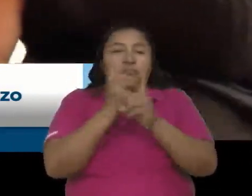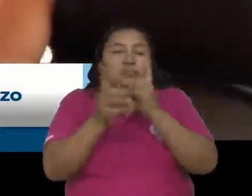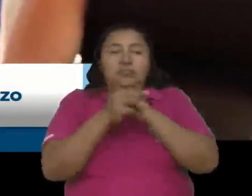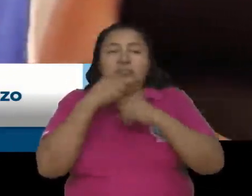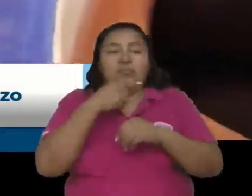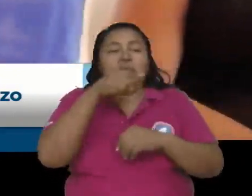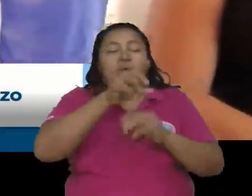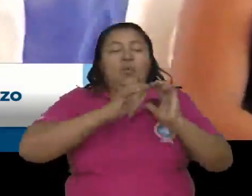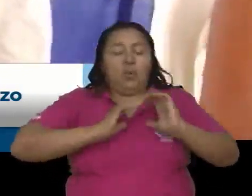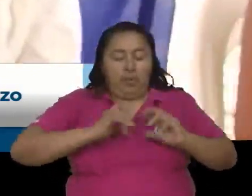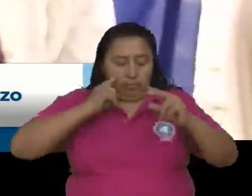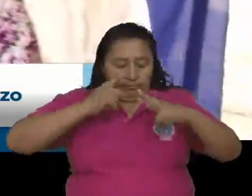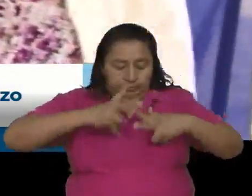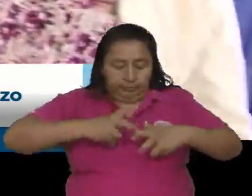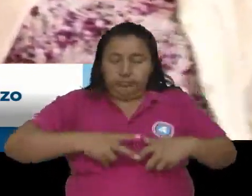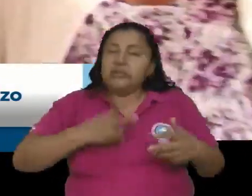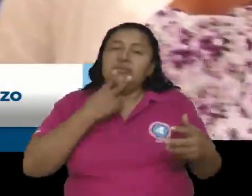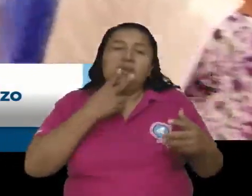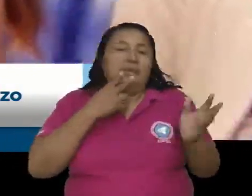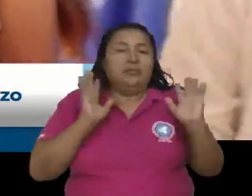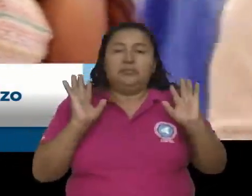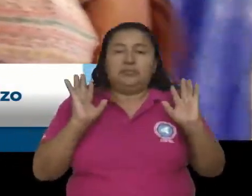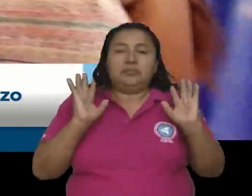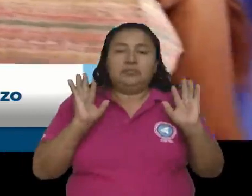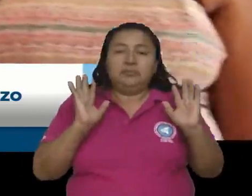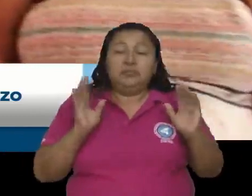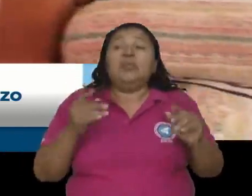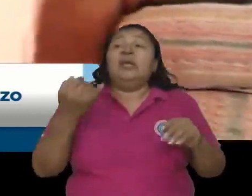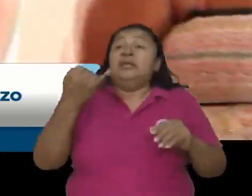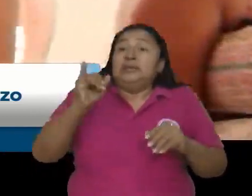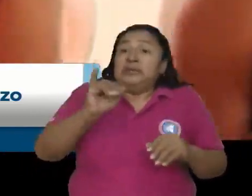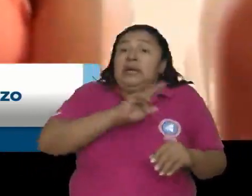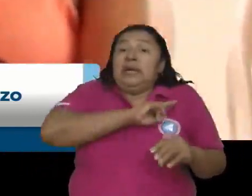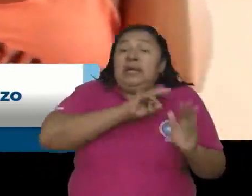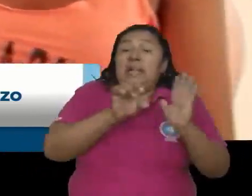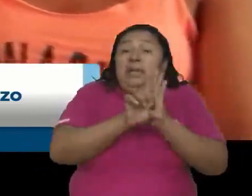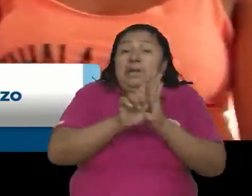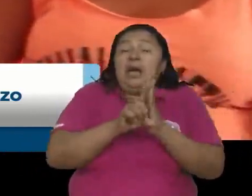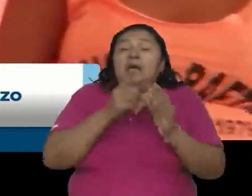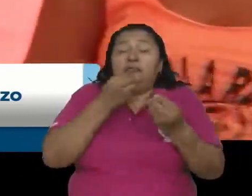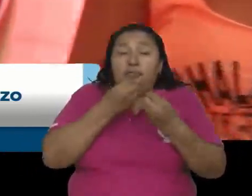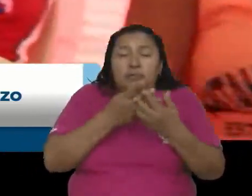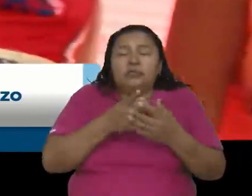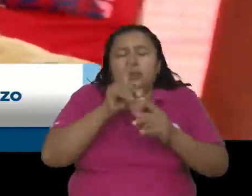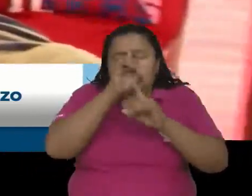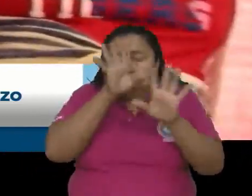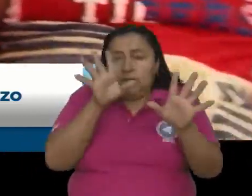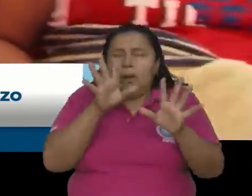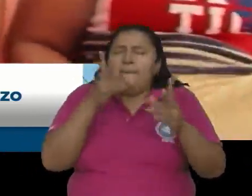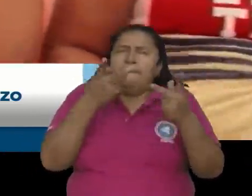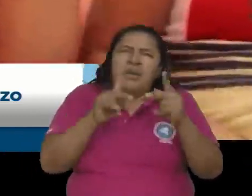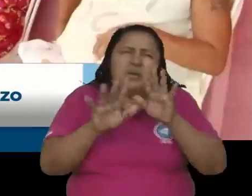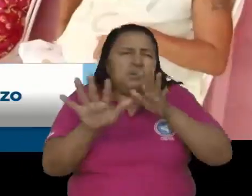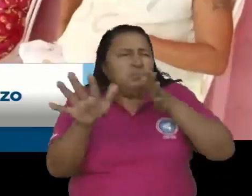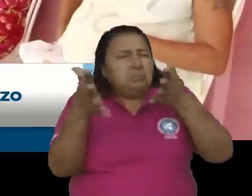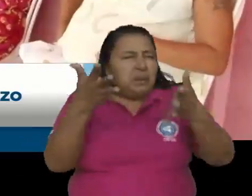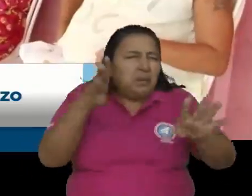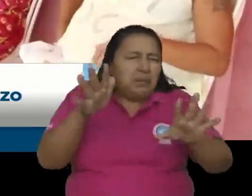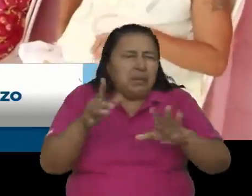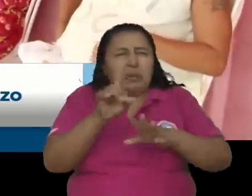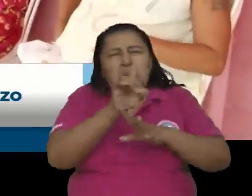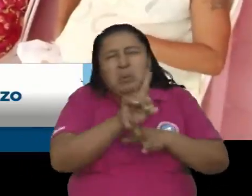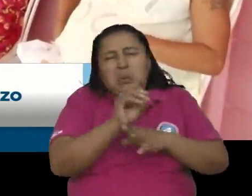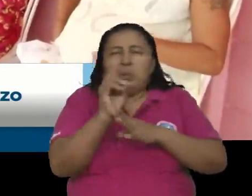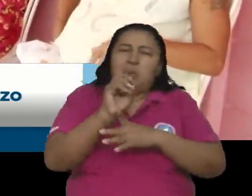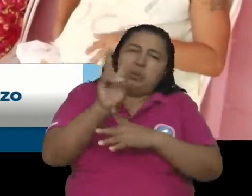cuerpo sea examinado, ¿ya? Entonces, si hubiese una ley, tuviéramos datos más fidedignos, pero aproximadamente andamos ahí entre una o